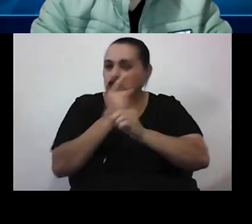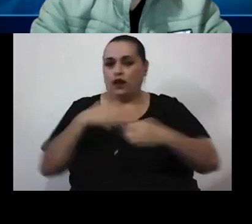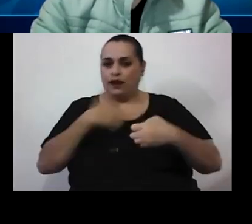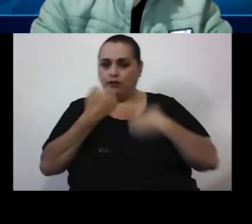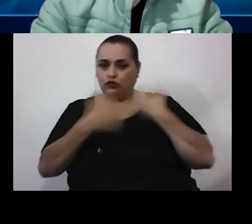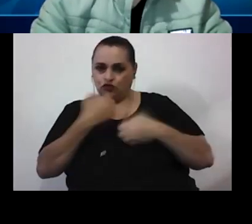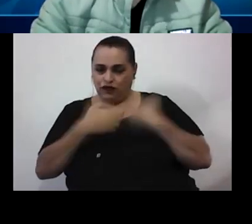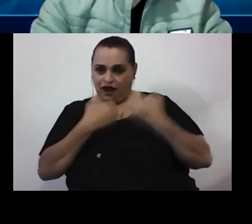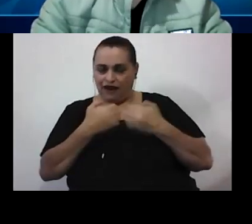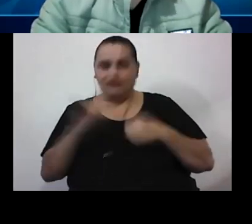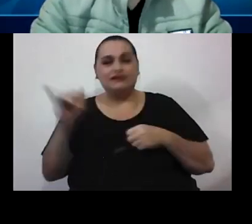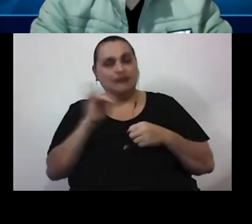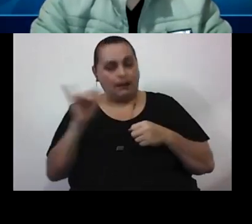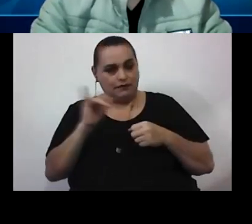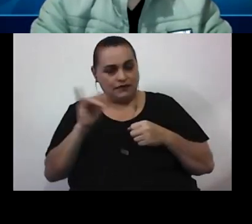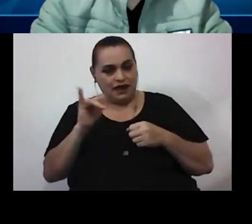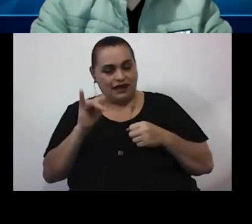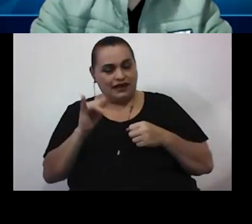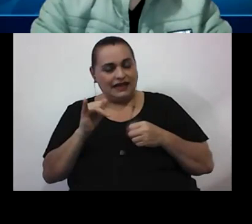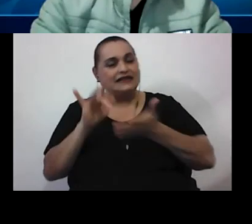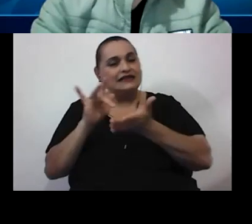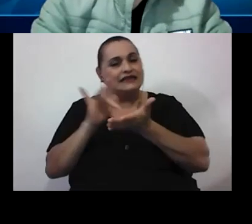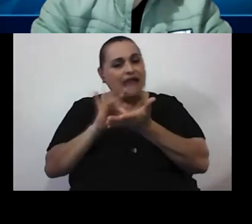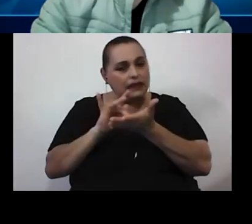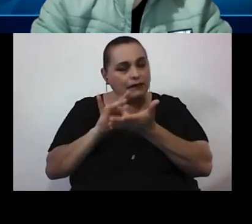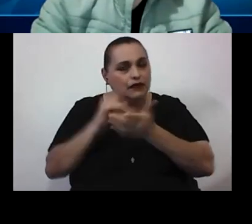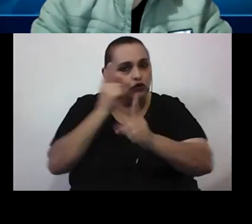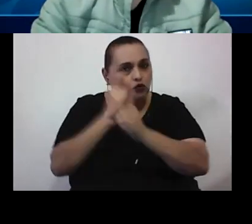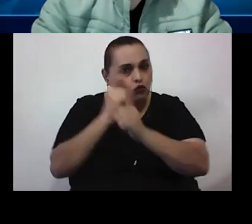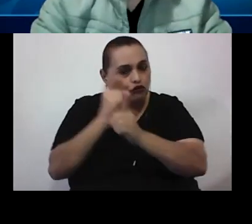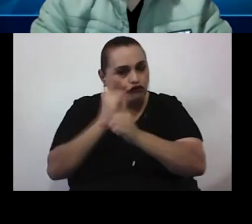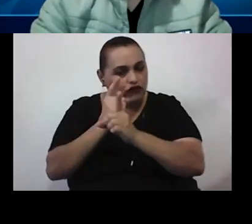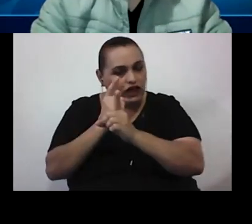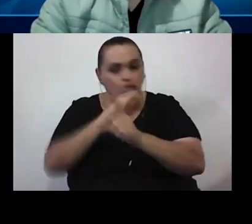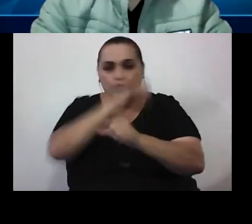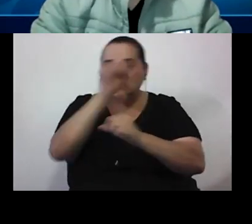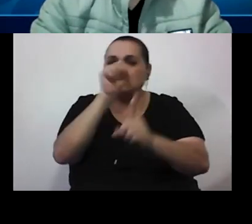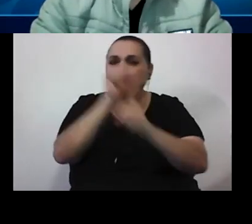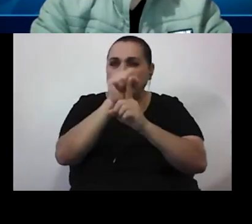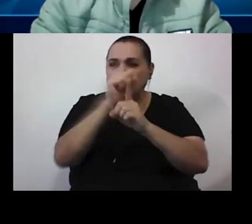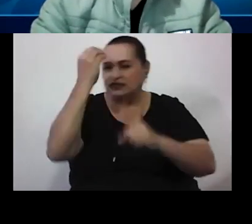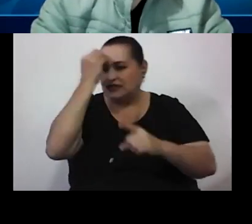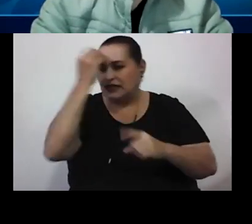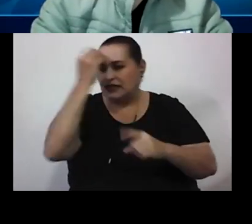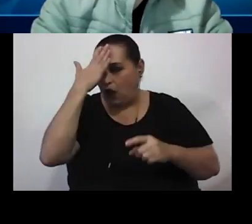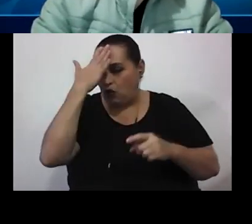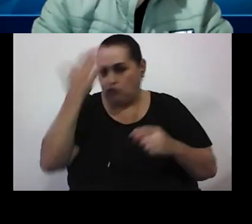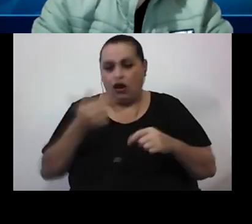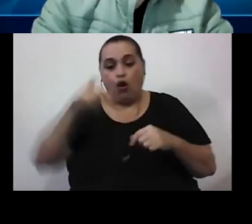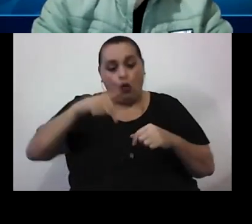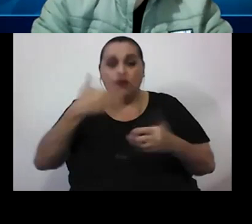hasta de tratamiento eficaz de situaciones traumáticas. Hoy, gracias